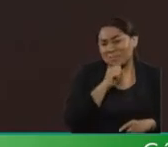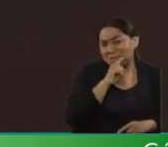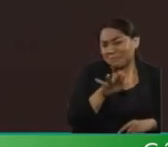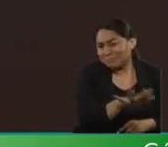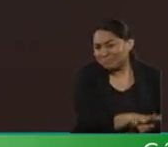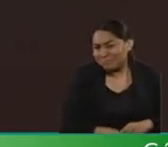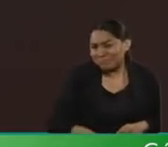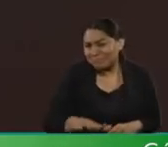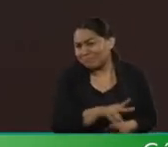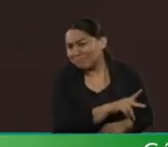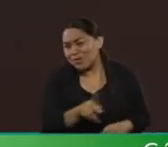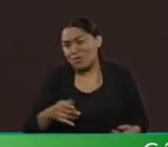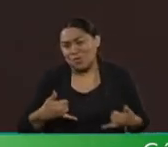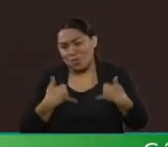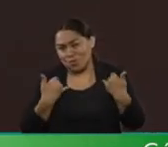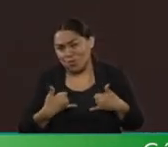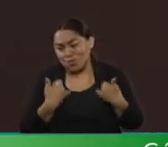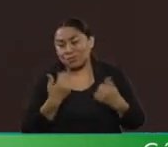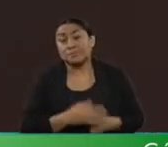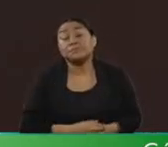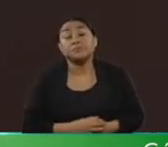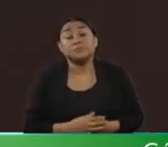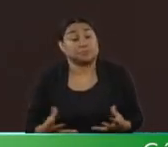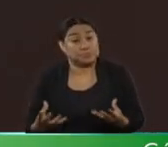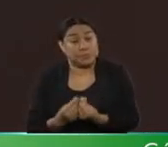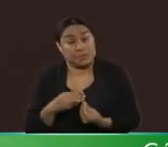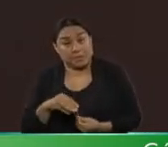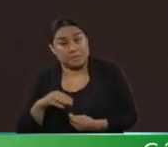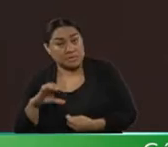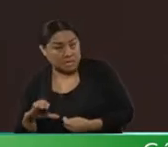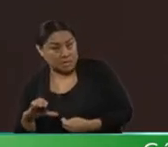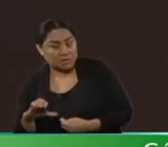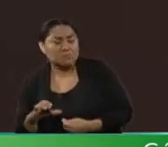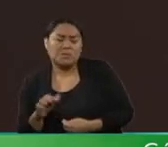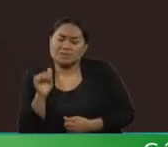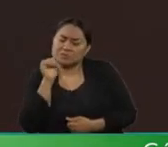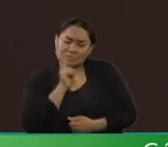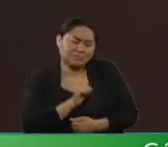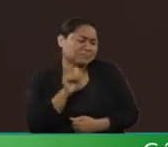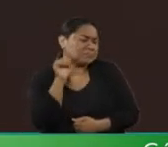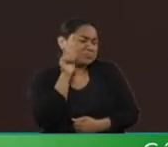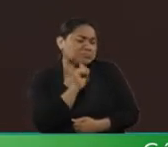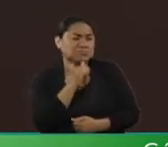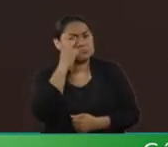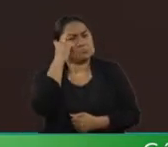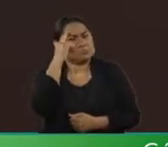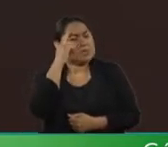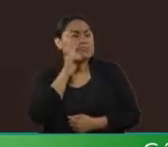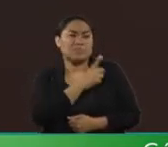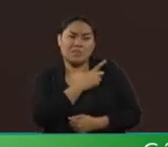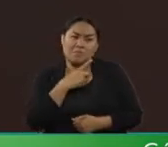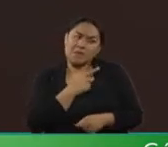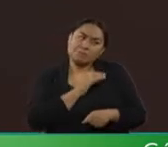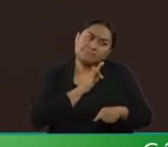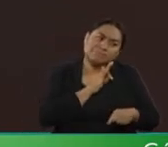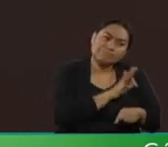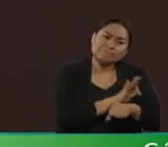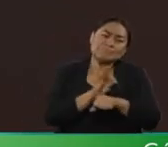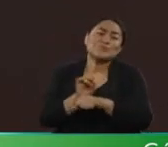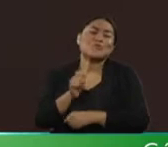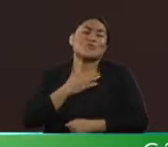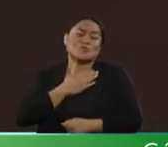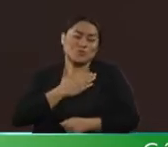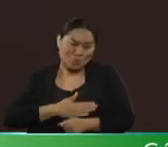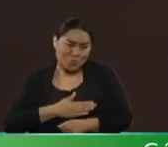jóvenes movimiento ciudadano siempre se ha pronunciado por defender causas justas y el apoyo a la juventud